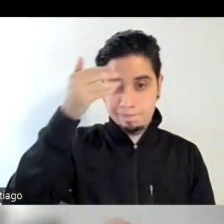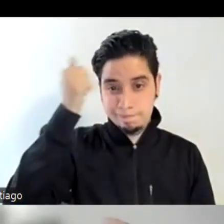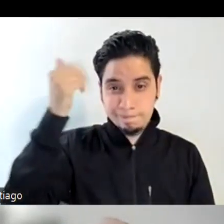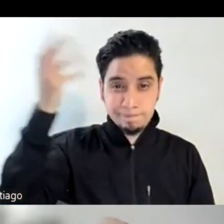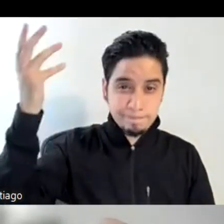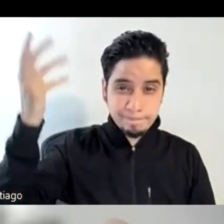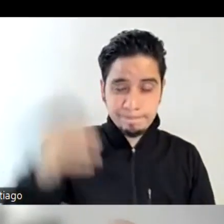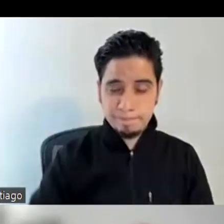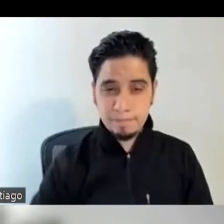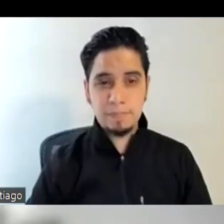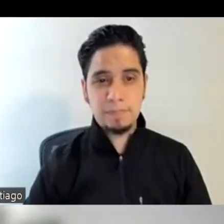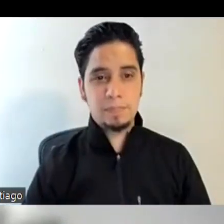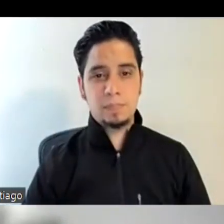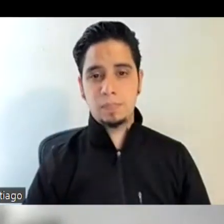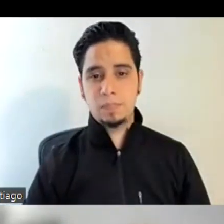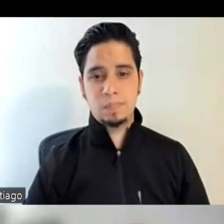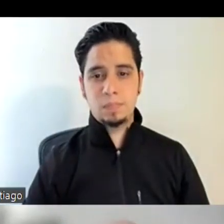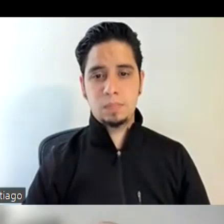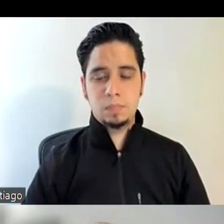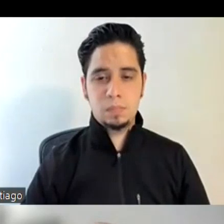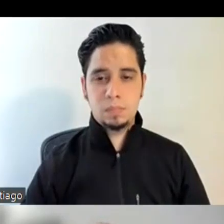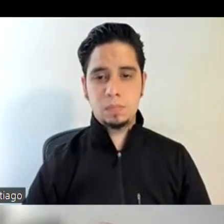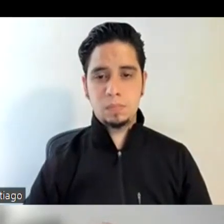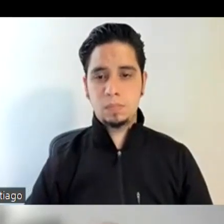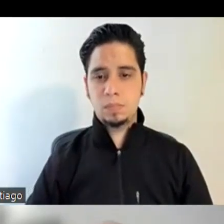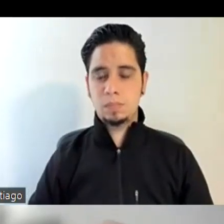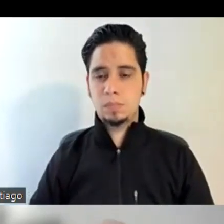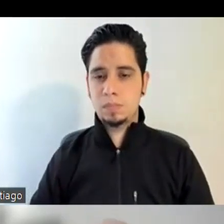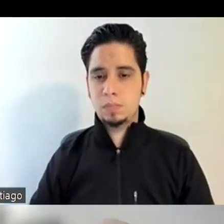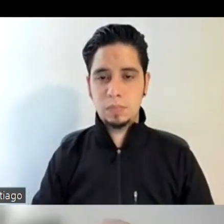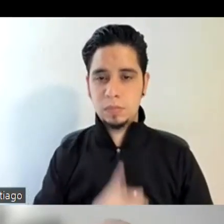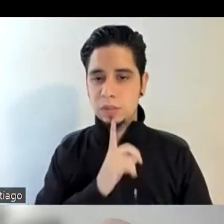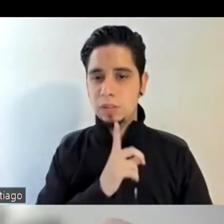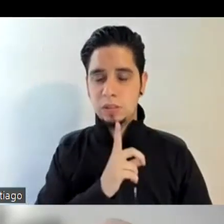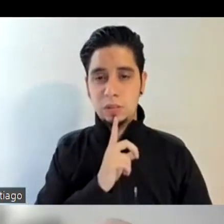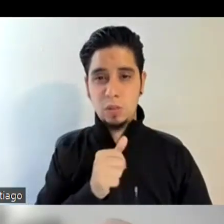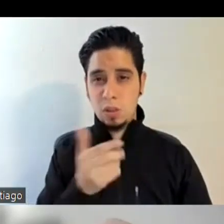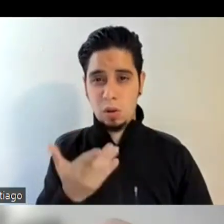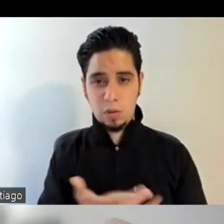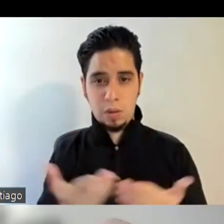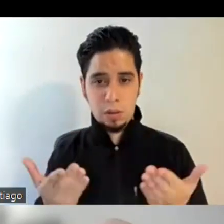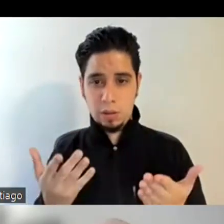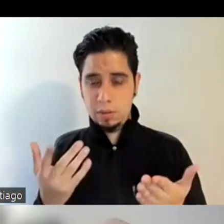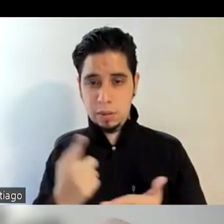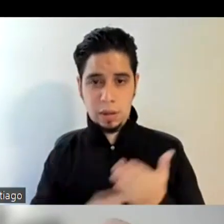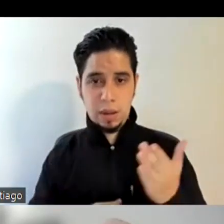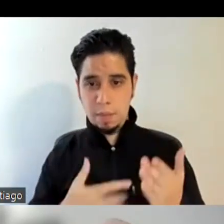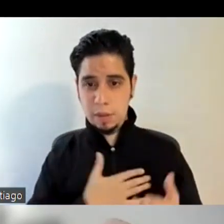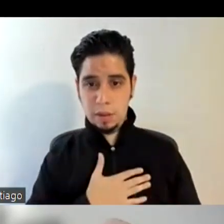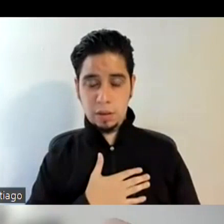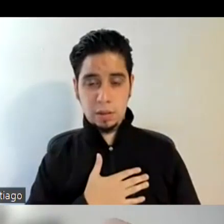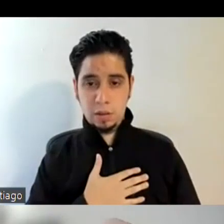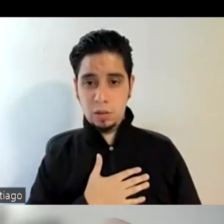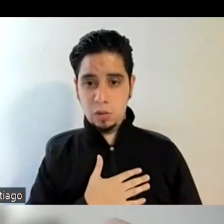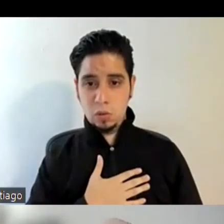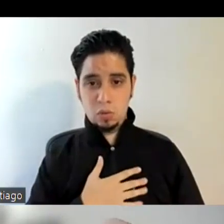sí, no, lo están viendo, no lo están viendo. Para ellos, yo no sé. No otra, es importante. Otra cosa que a mí me tiene, que yo digo, yo voy a hacer un día un